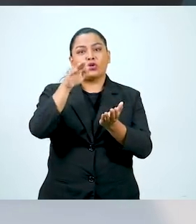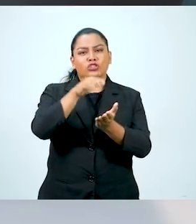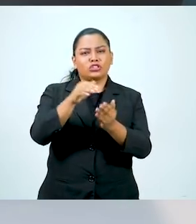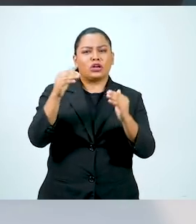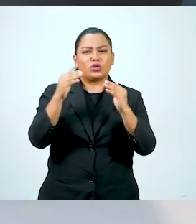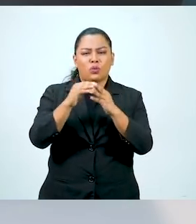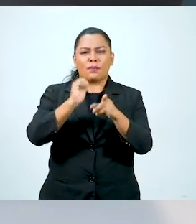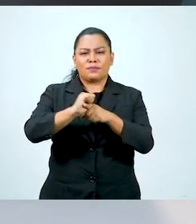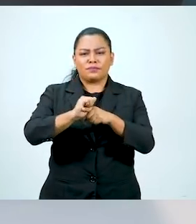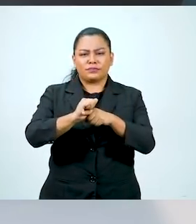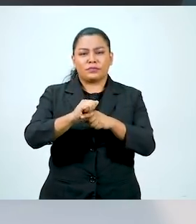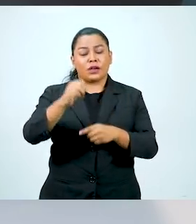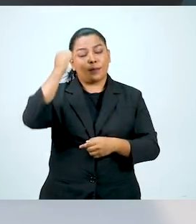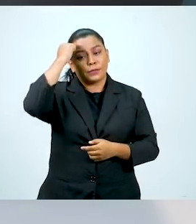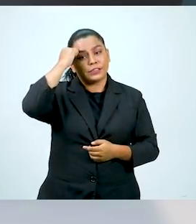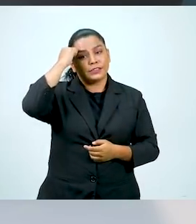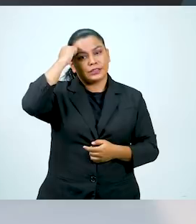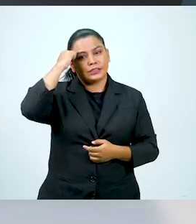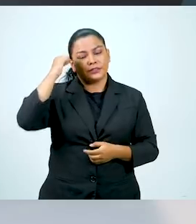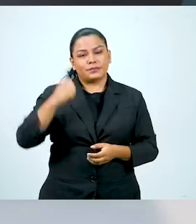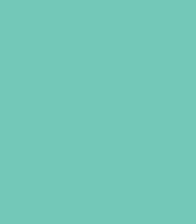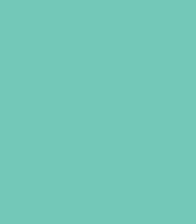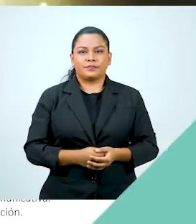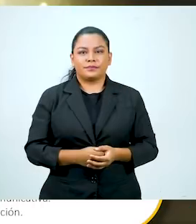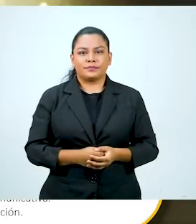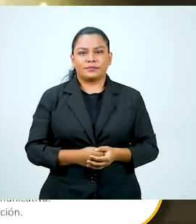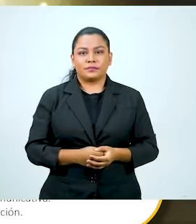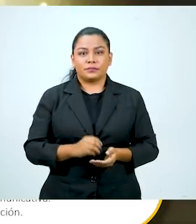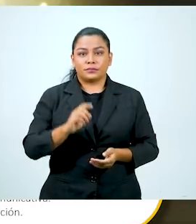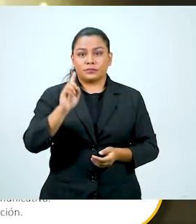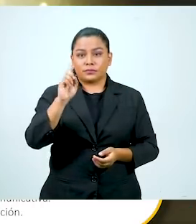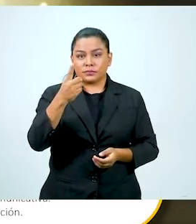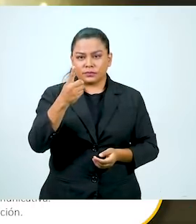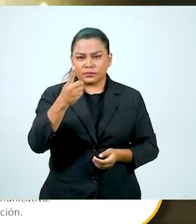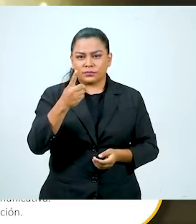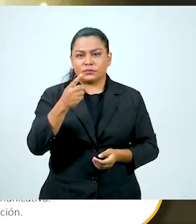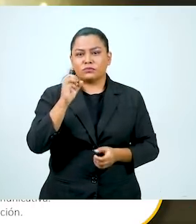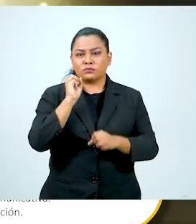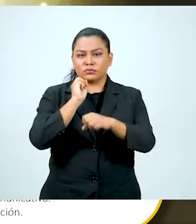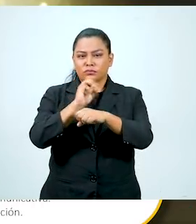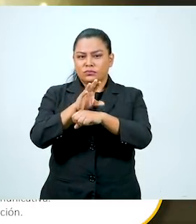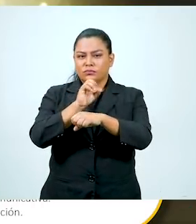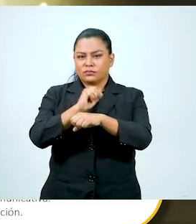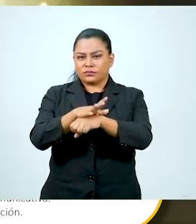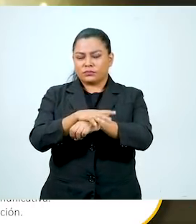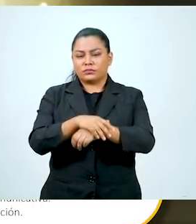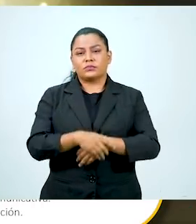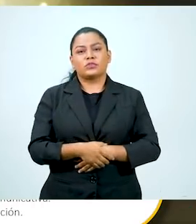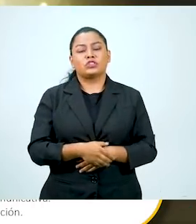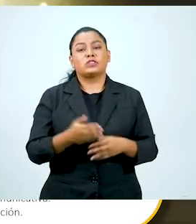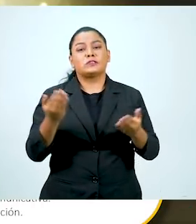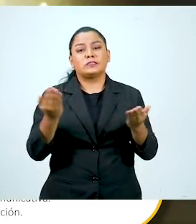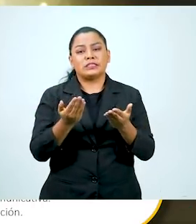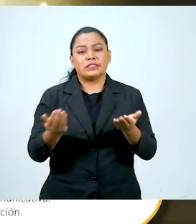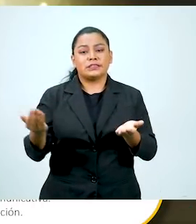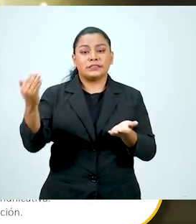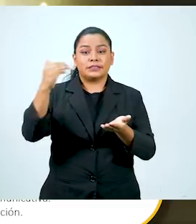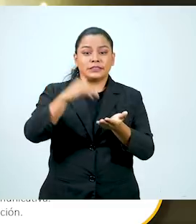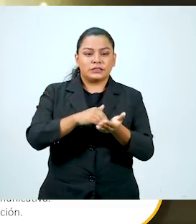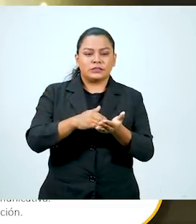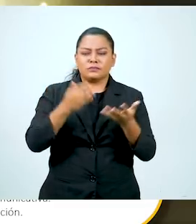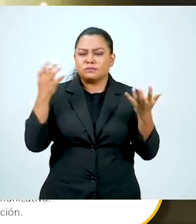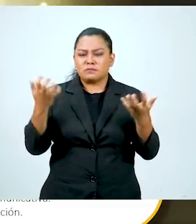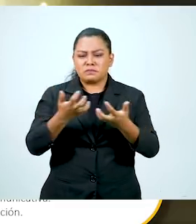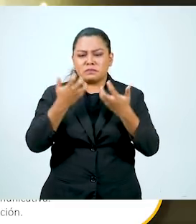la sección Practico lo aprendido. Veamos. En el primer segmento de orientaciones se hace énfasis